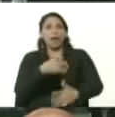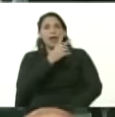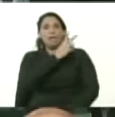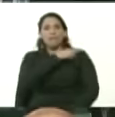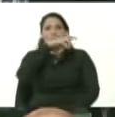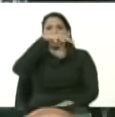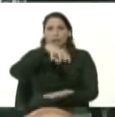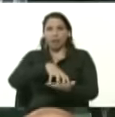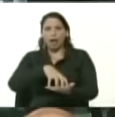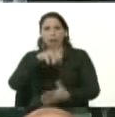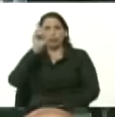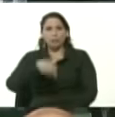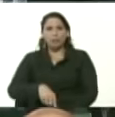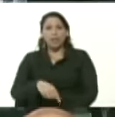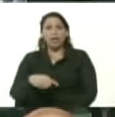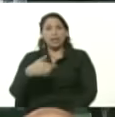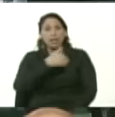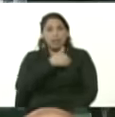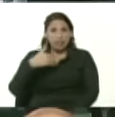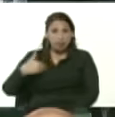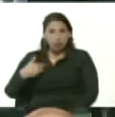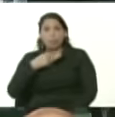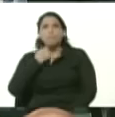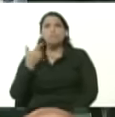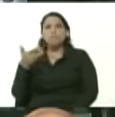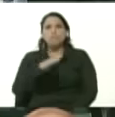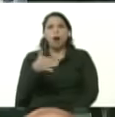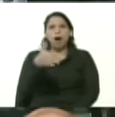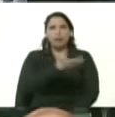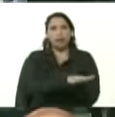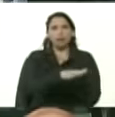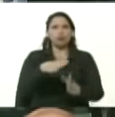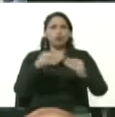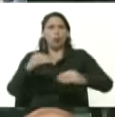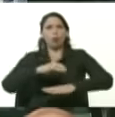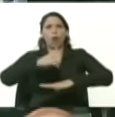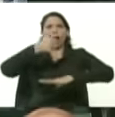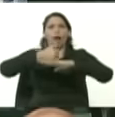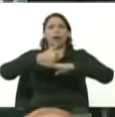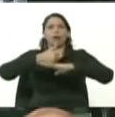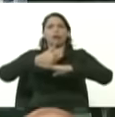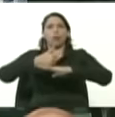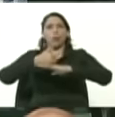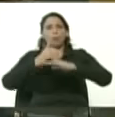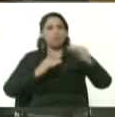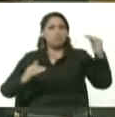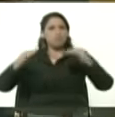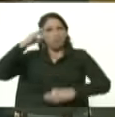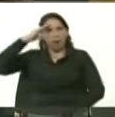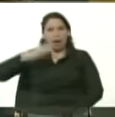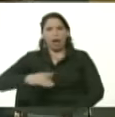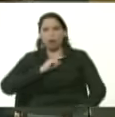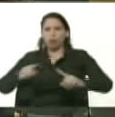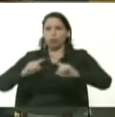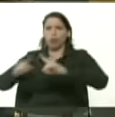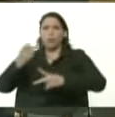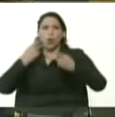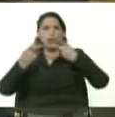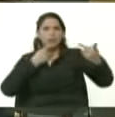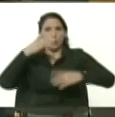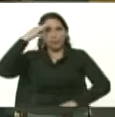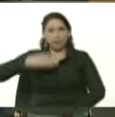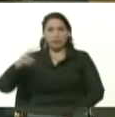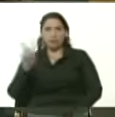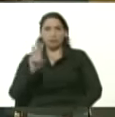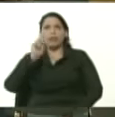intentado asesinar a todo el alto mando político militar de Venezuela y de las autoridades del